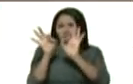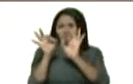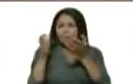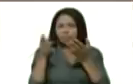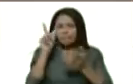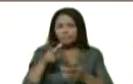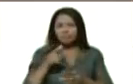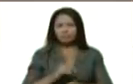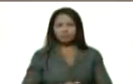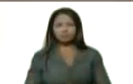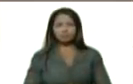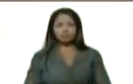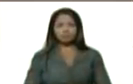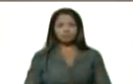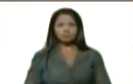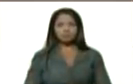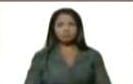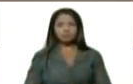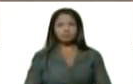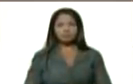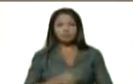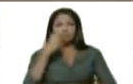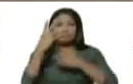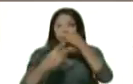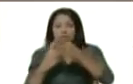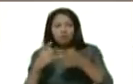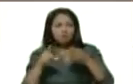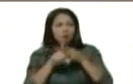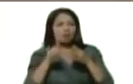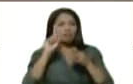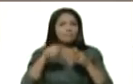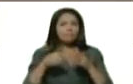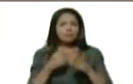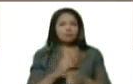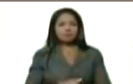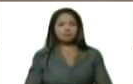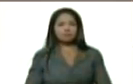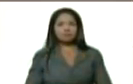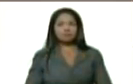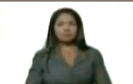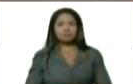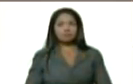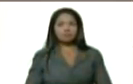Se han visitado ya a